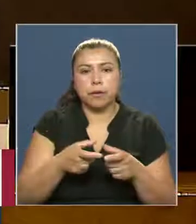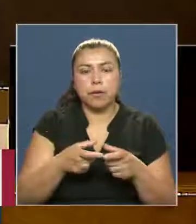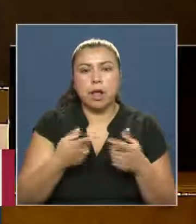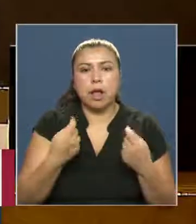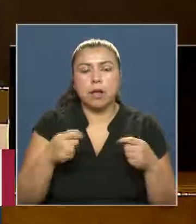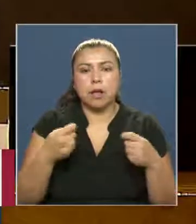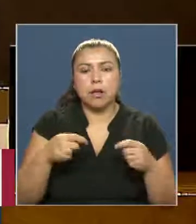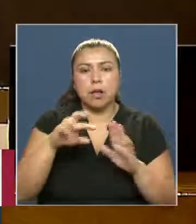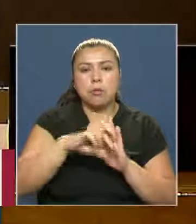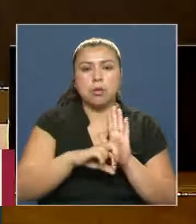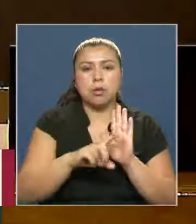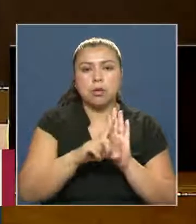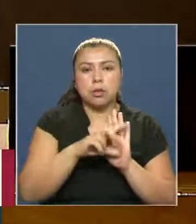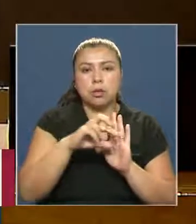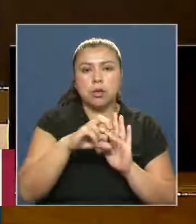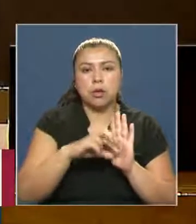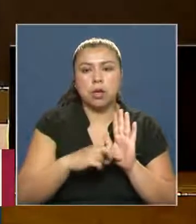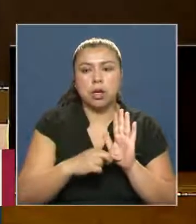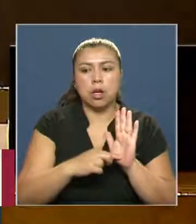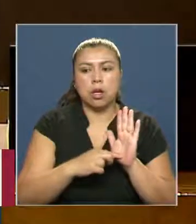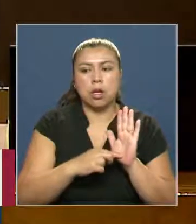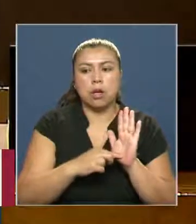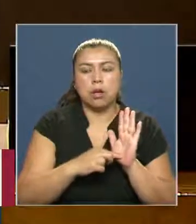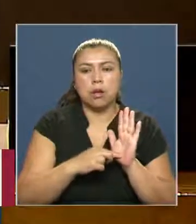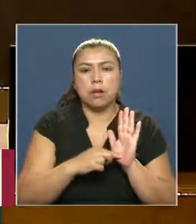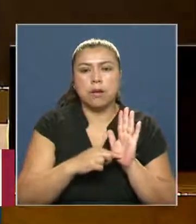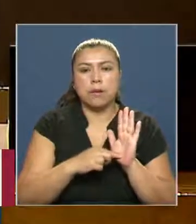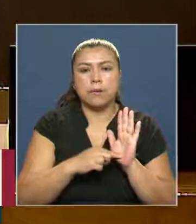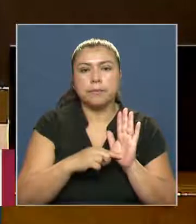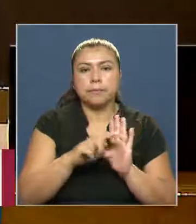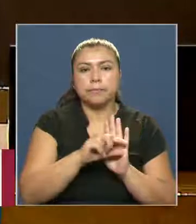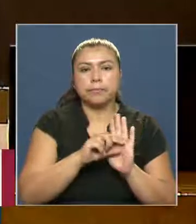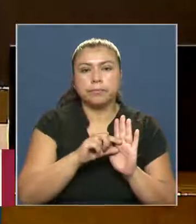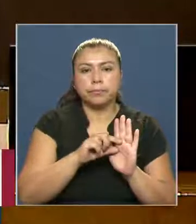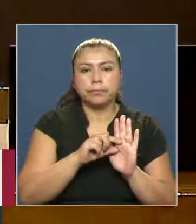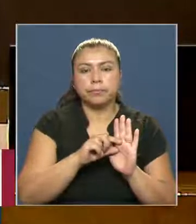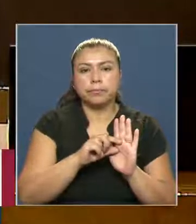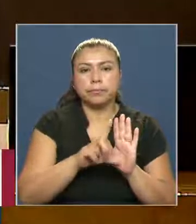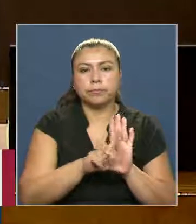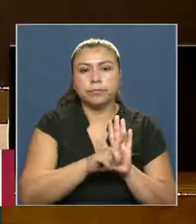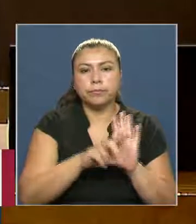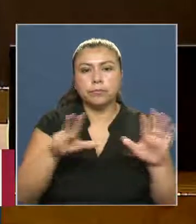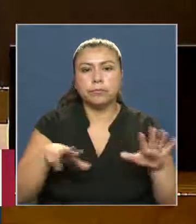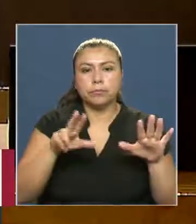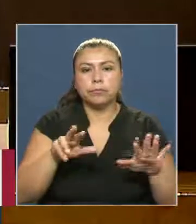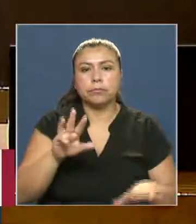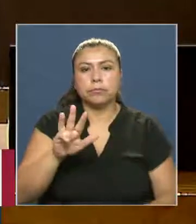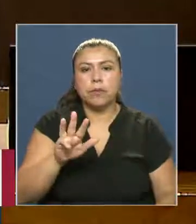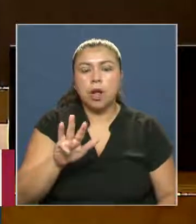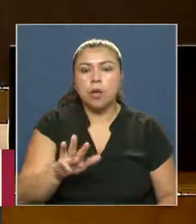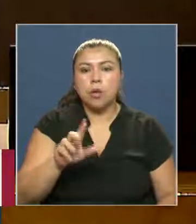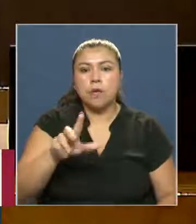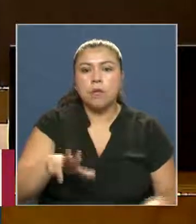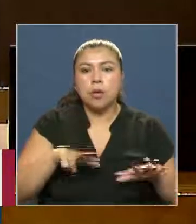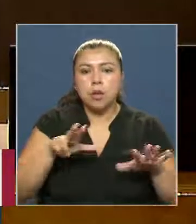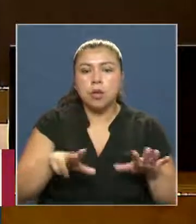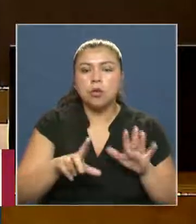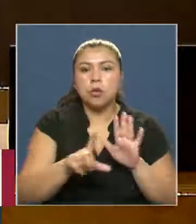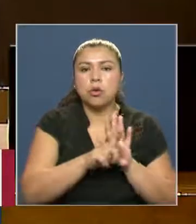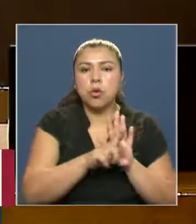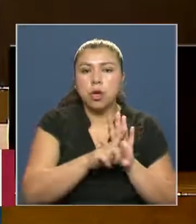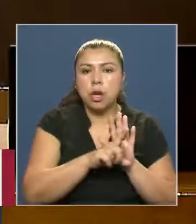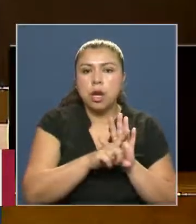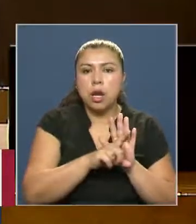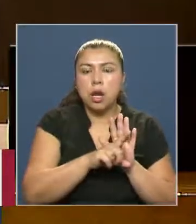tratar el proyecto de ley iniciado en moción que modifica la ley número 18.918, orgánica constitucional